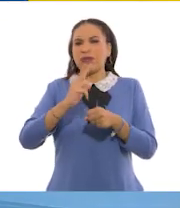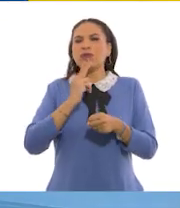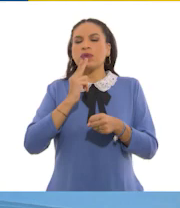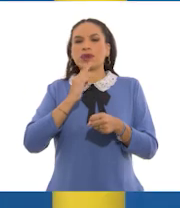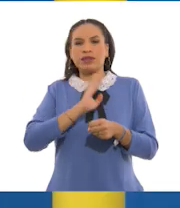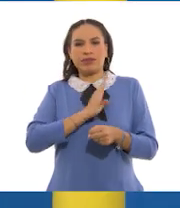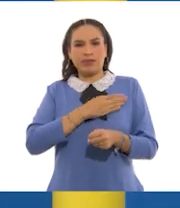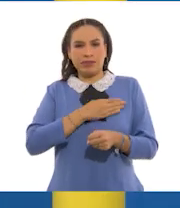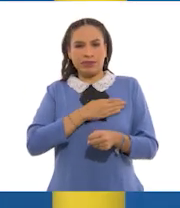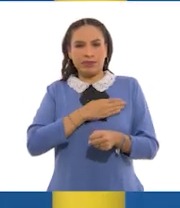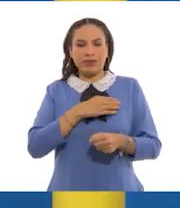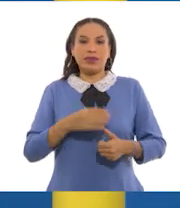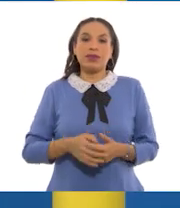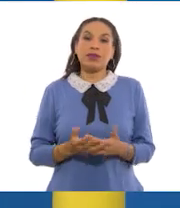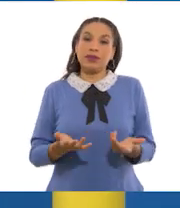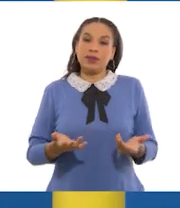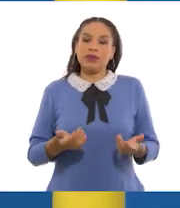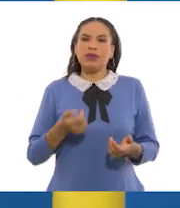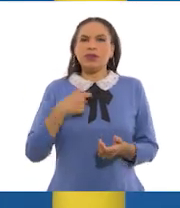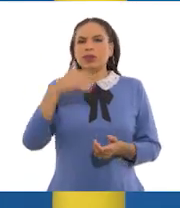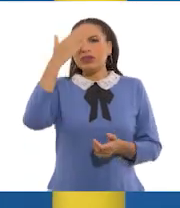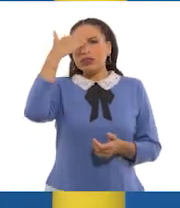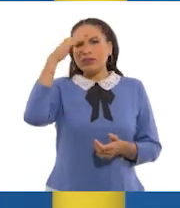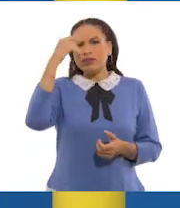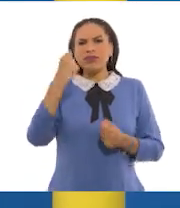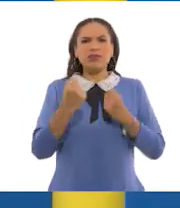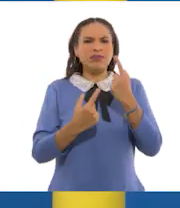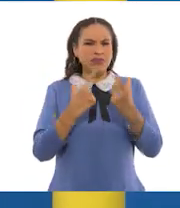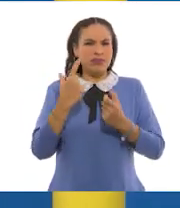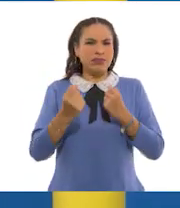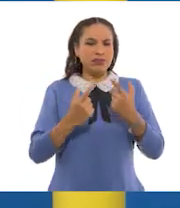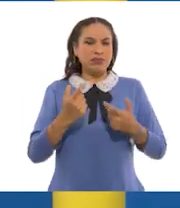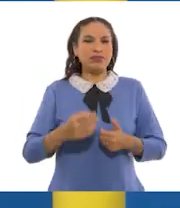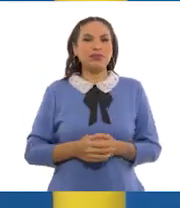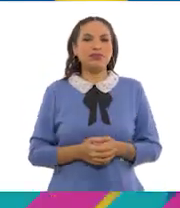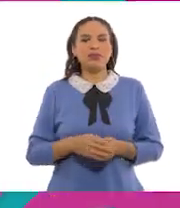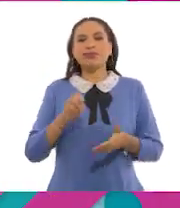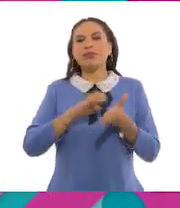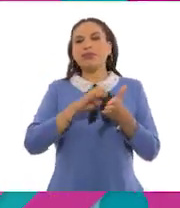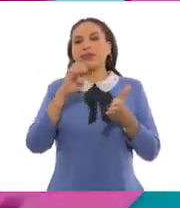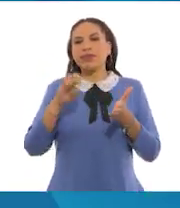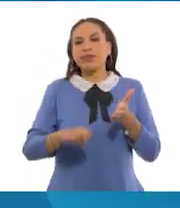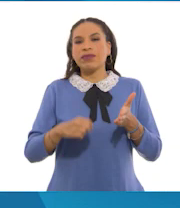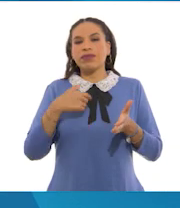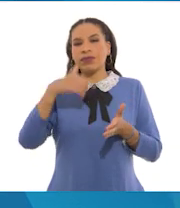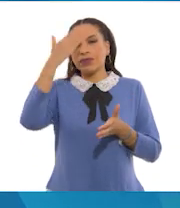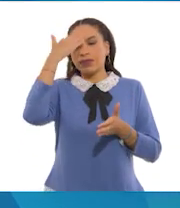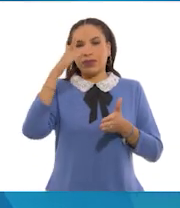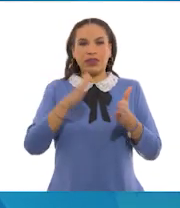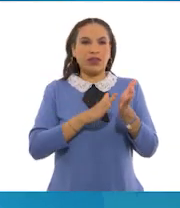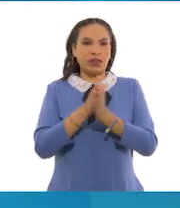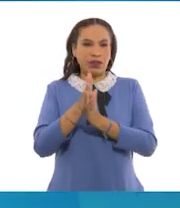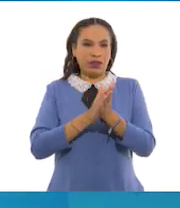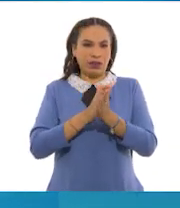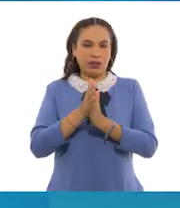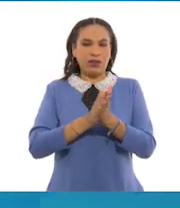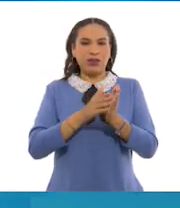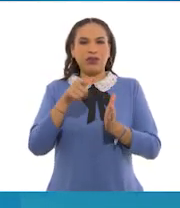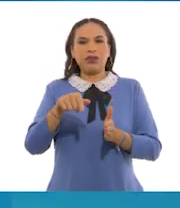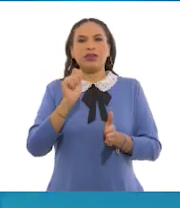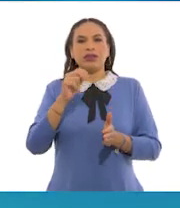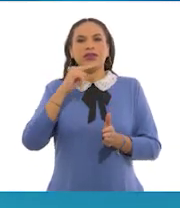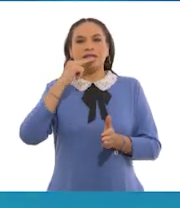el español. Yo me sé algunas, maestra. Por ejemplo, yo sé que chocolate viene del